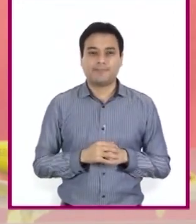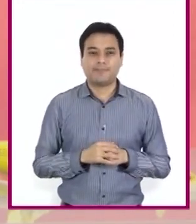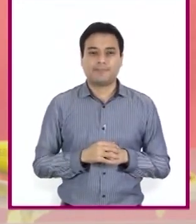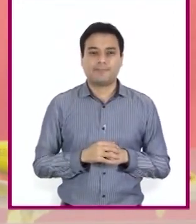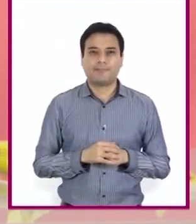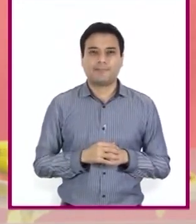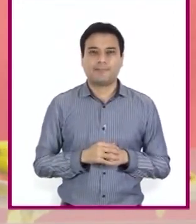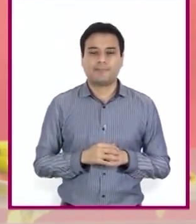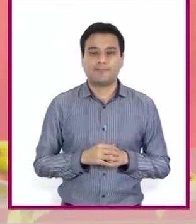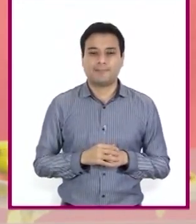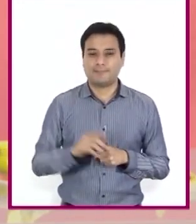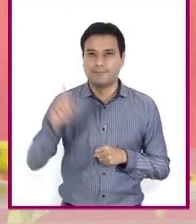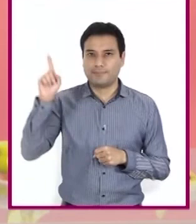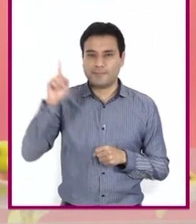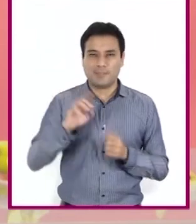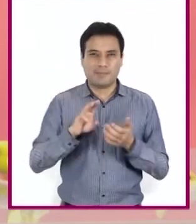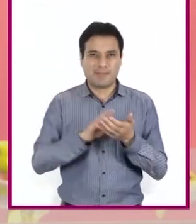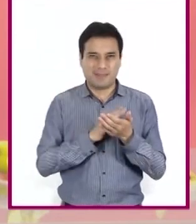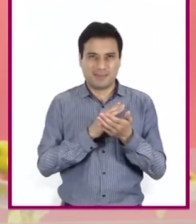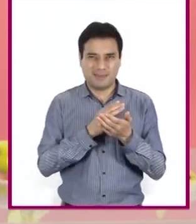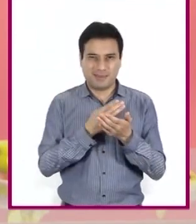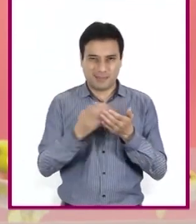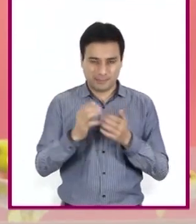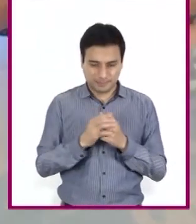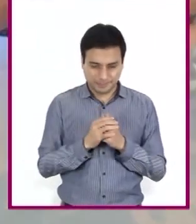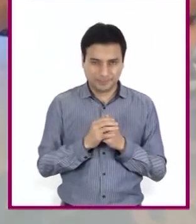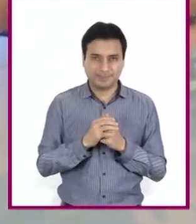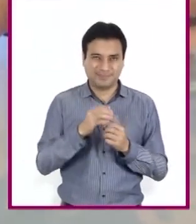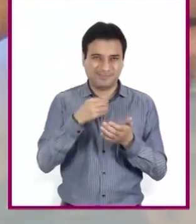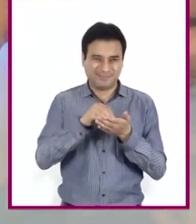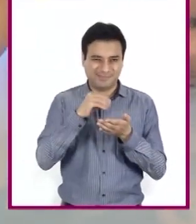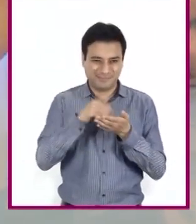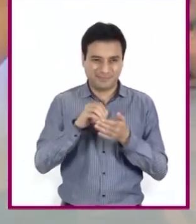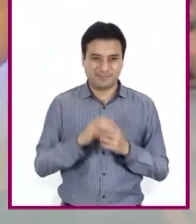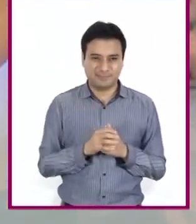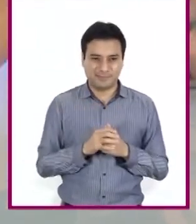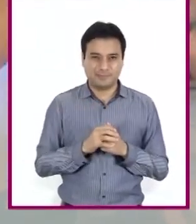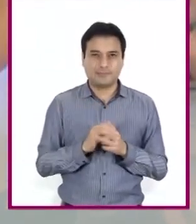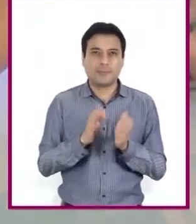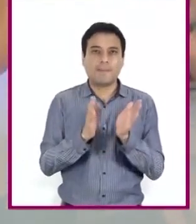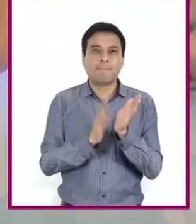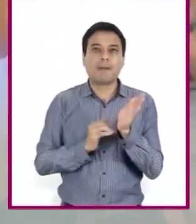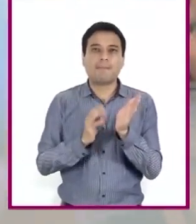a nuestro primer pedazo de papel estraza.